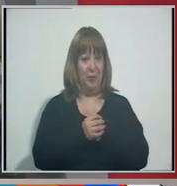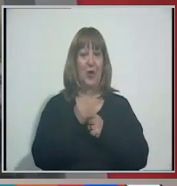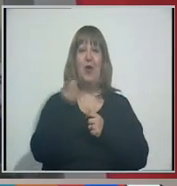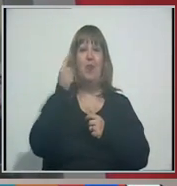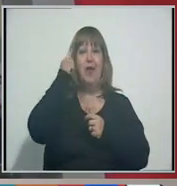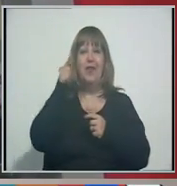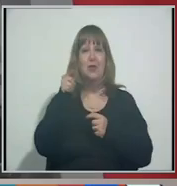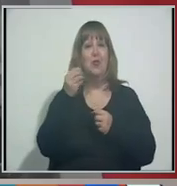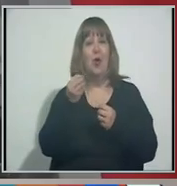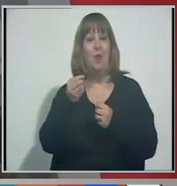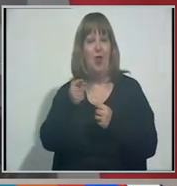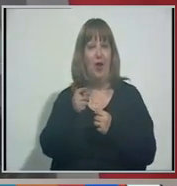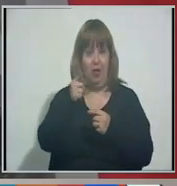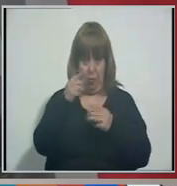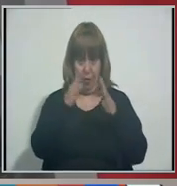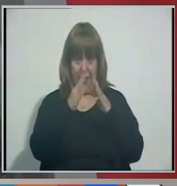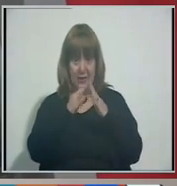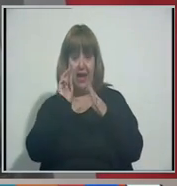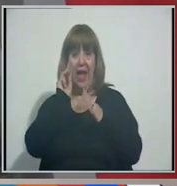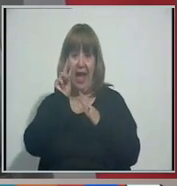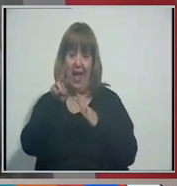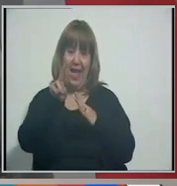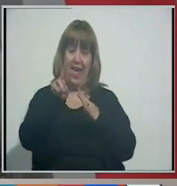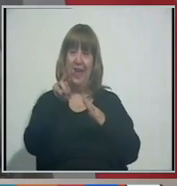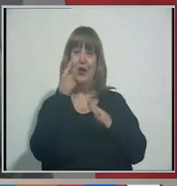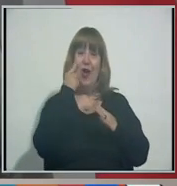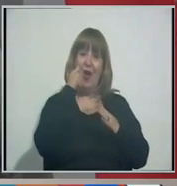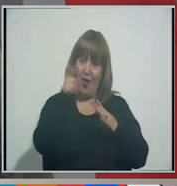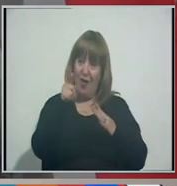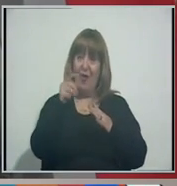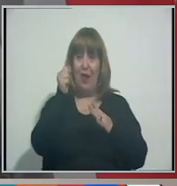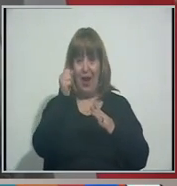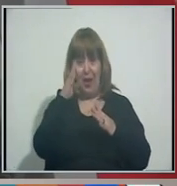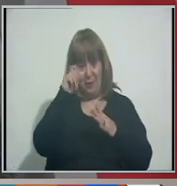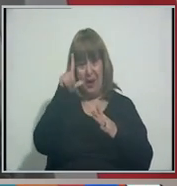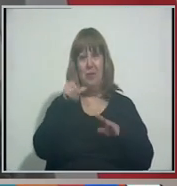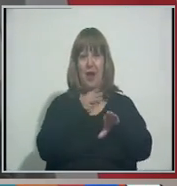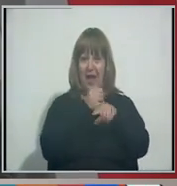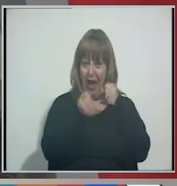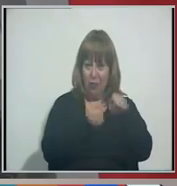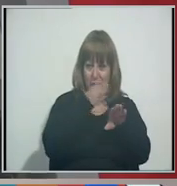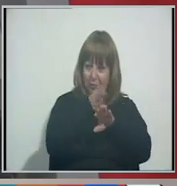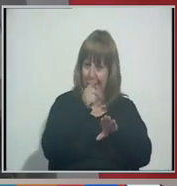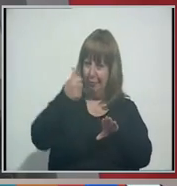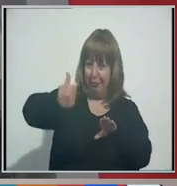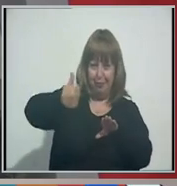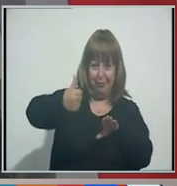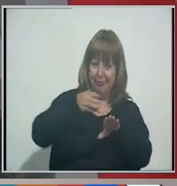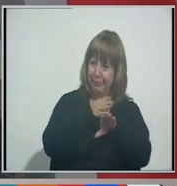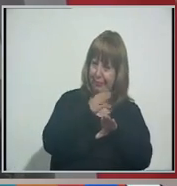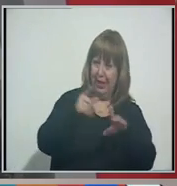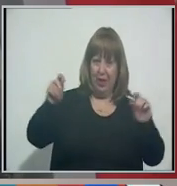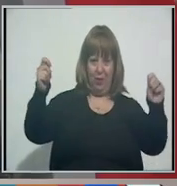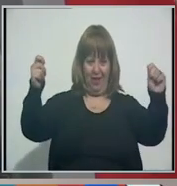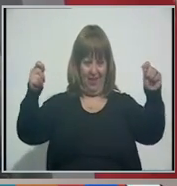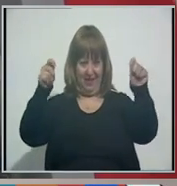que haces. Seguramente vos en casa ya dijiste, ¡ah! Es él, porque pasás todas las mañanas y lo ves paradito con un cartel